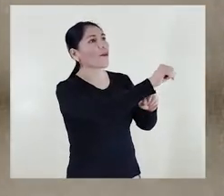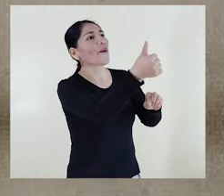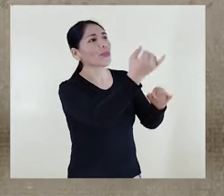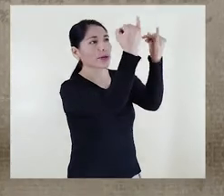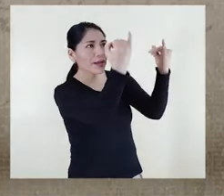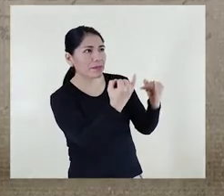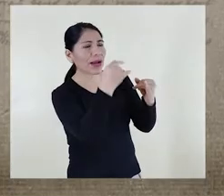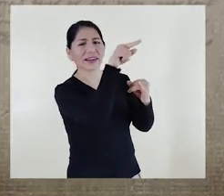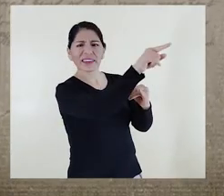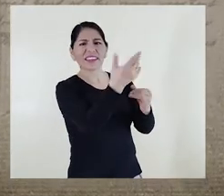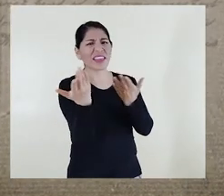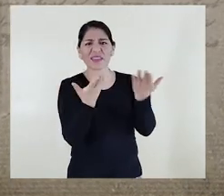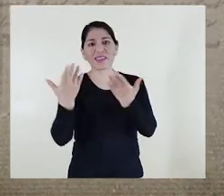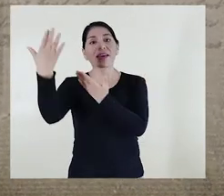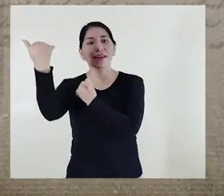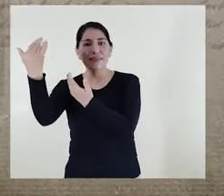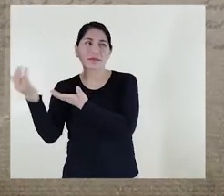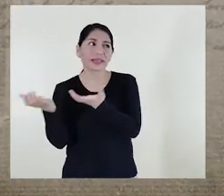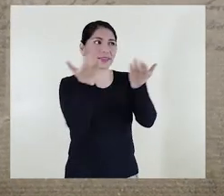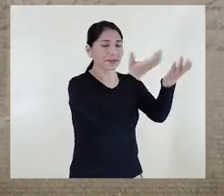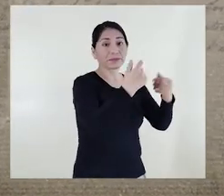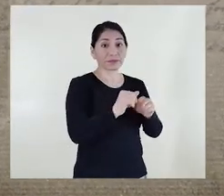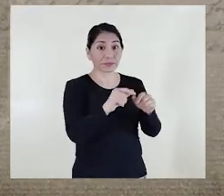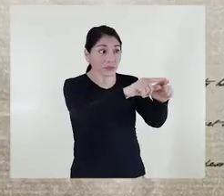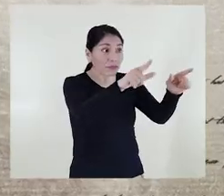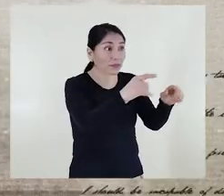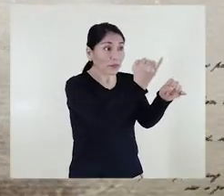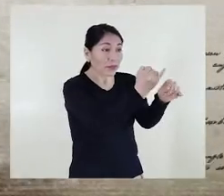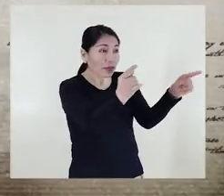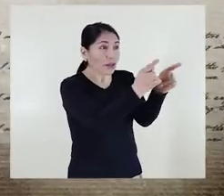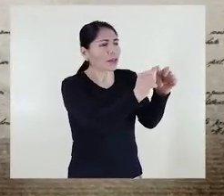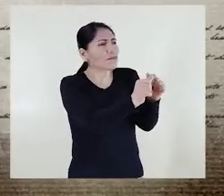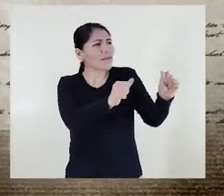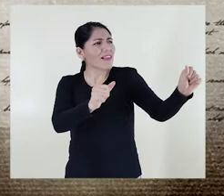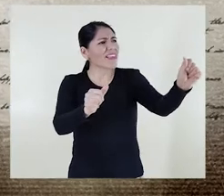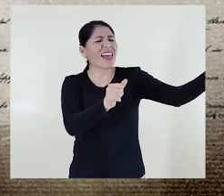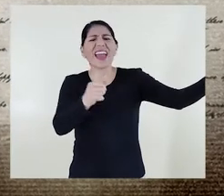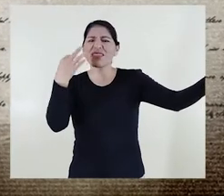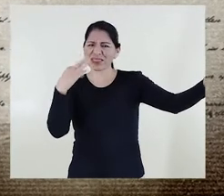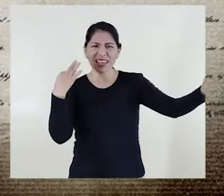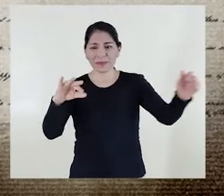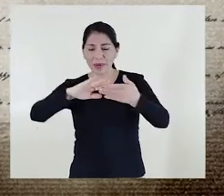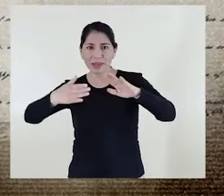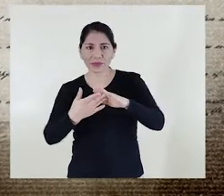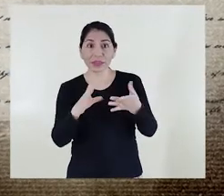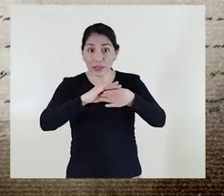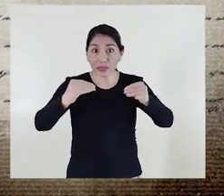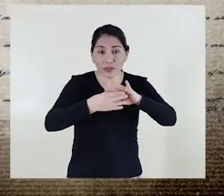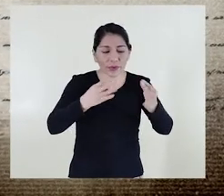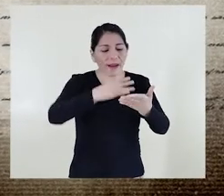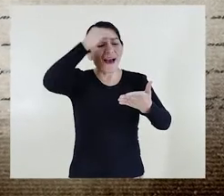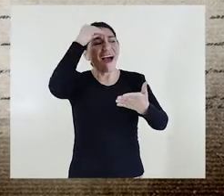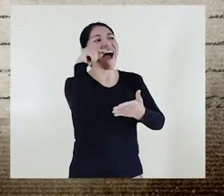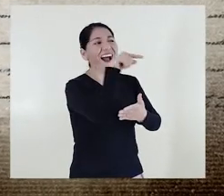esa virgen, cuyo culto proviene de España. El lugar siempre fue alejado de la ciudad. Una ermita casi siempre lo está, y las